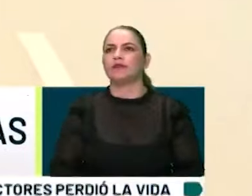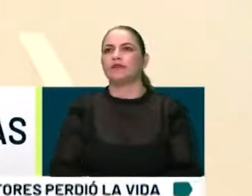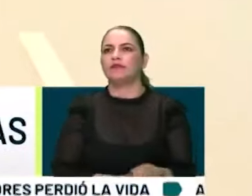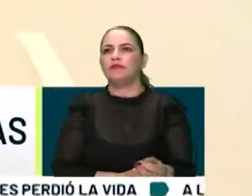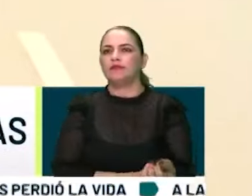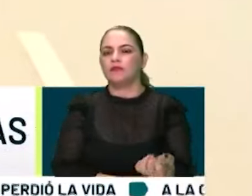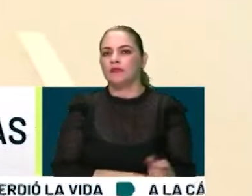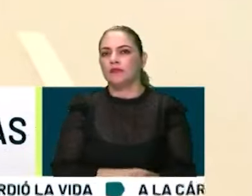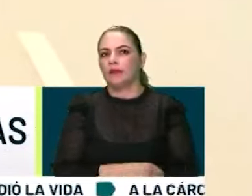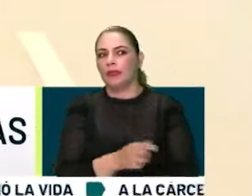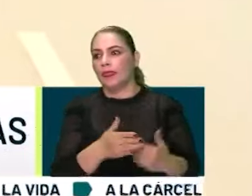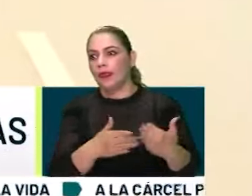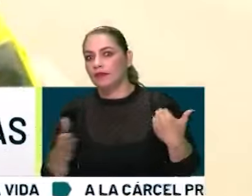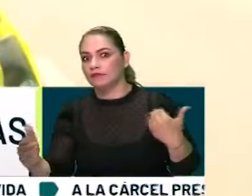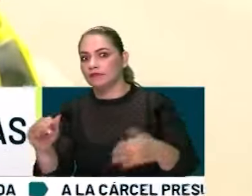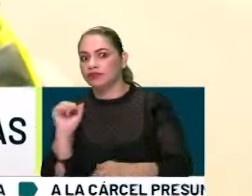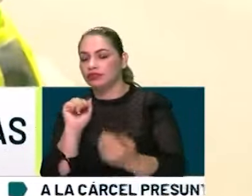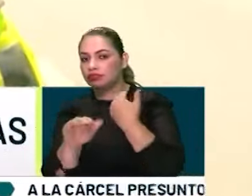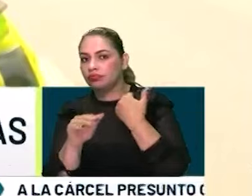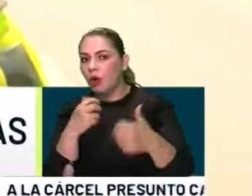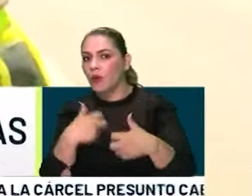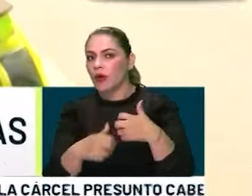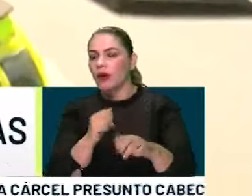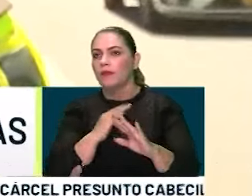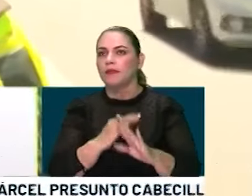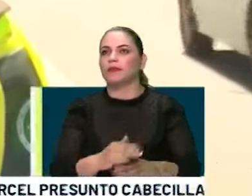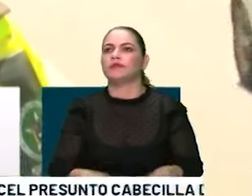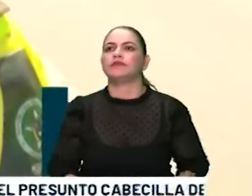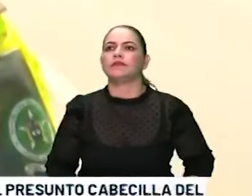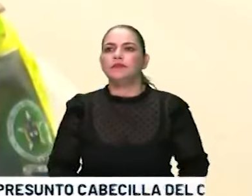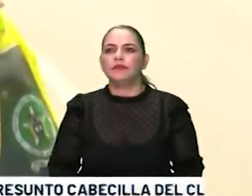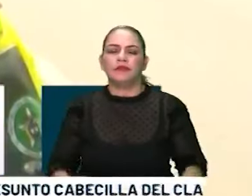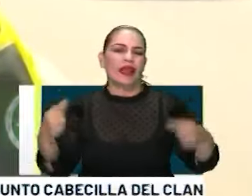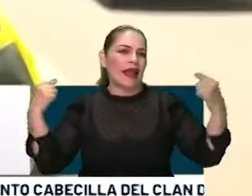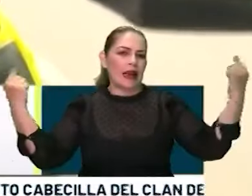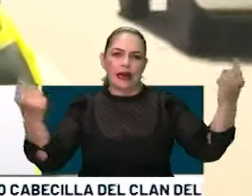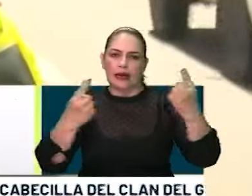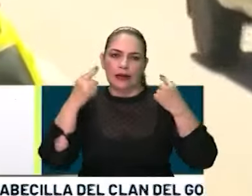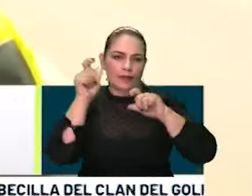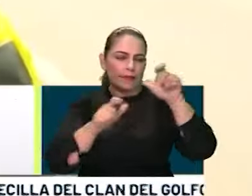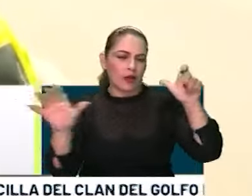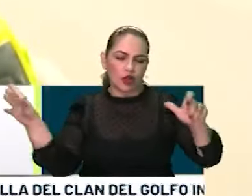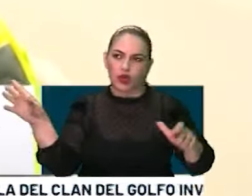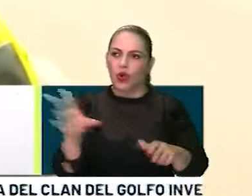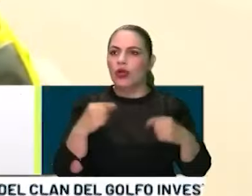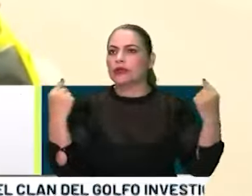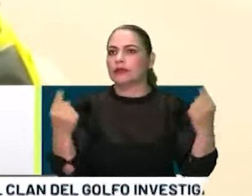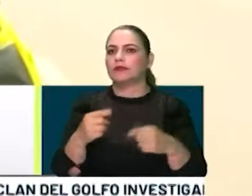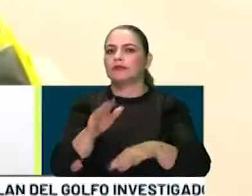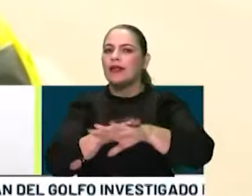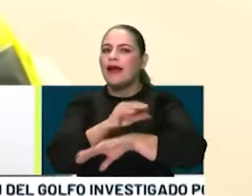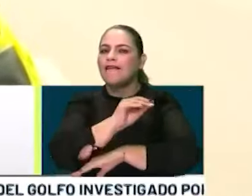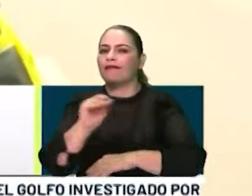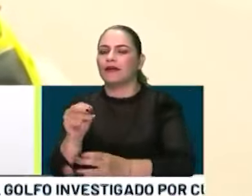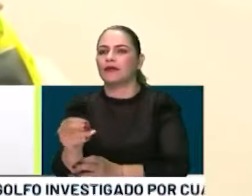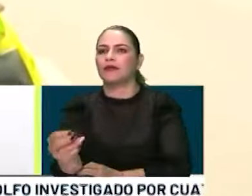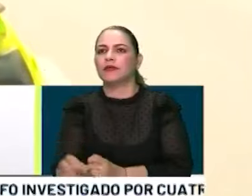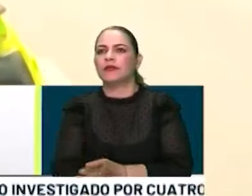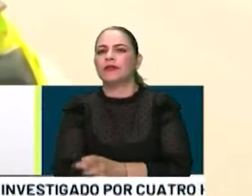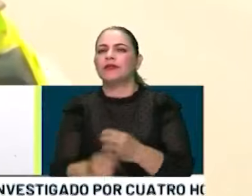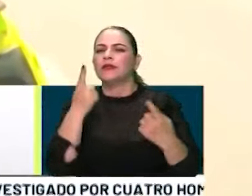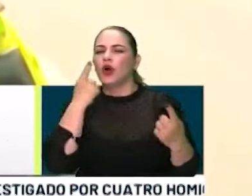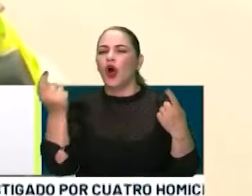destino donde se dirigen. Se recuerda a todos los conductores y a todas las personas que quieren viajar, por favor, hacer una revisión técnica